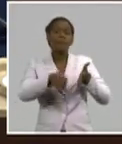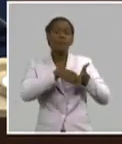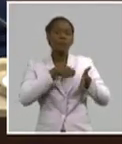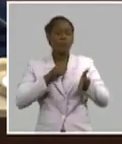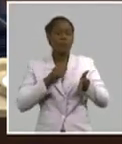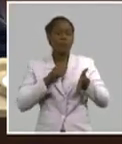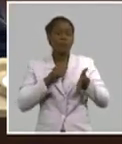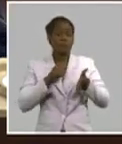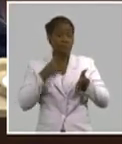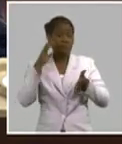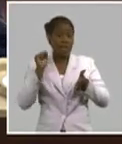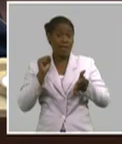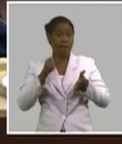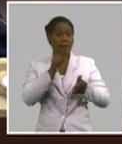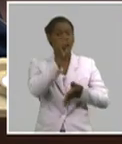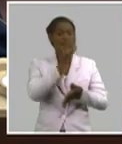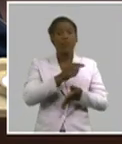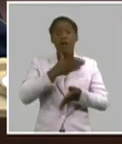cuadros, la informatización.